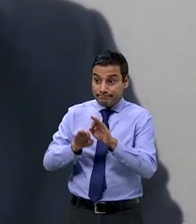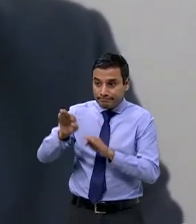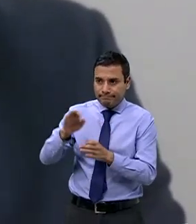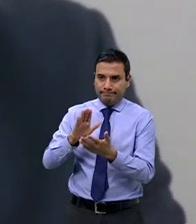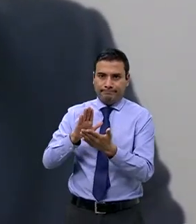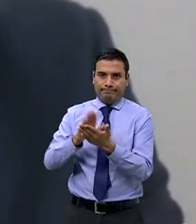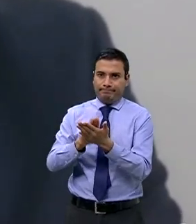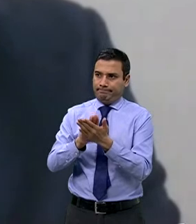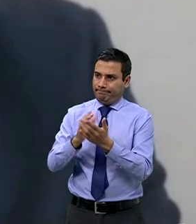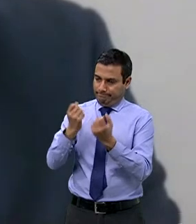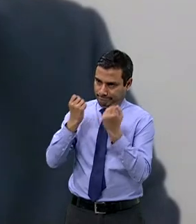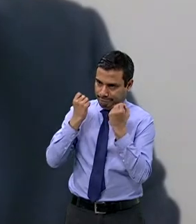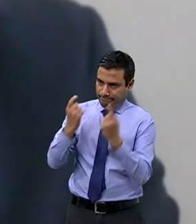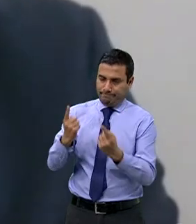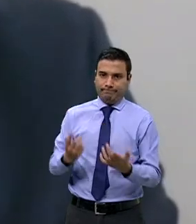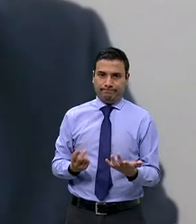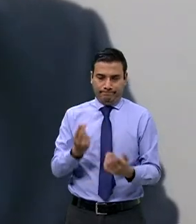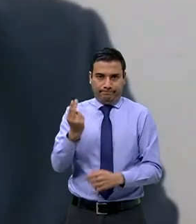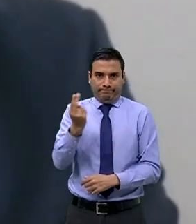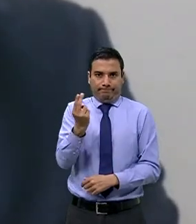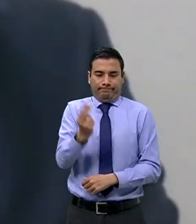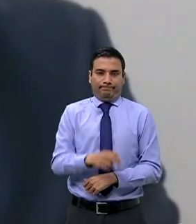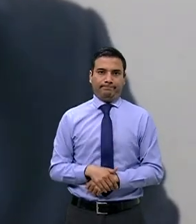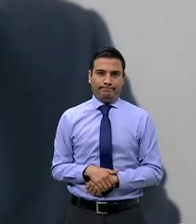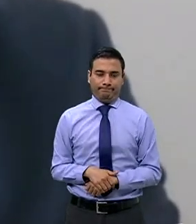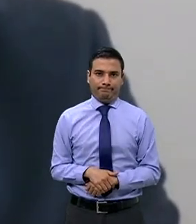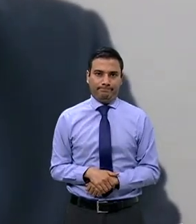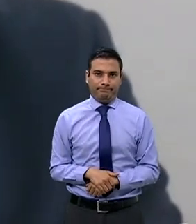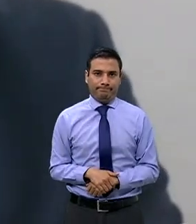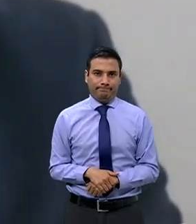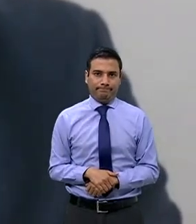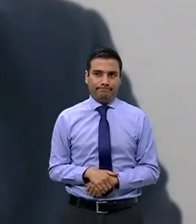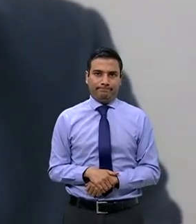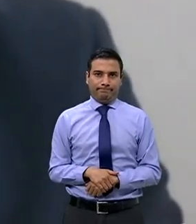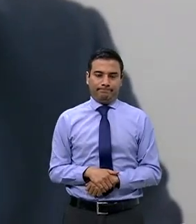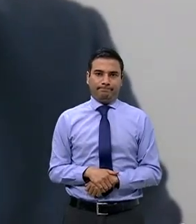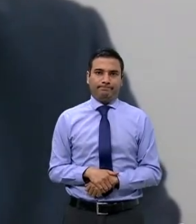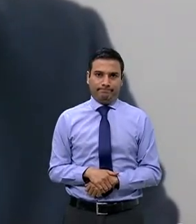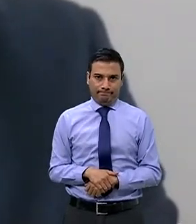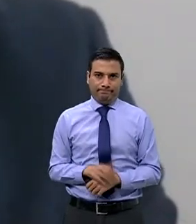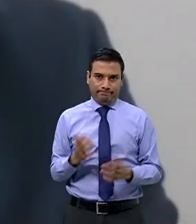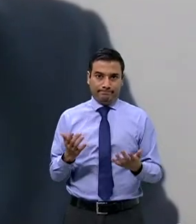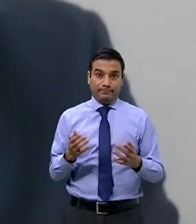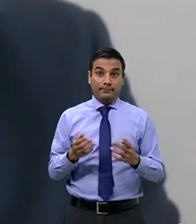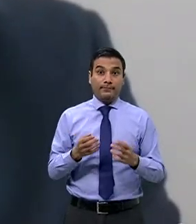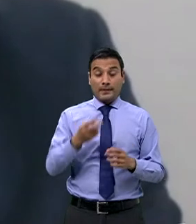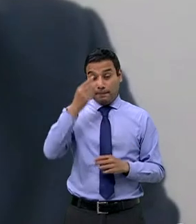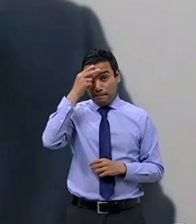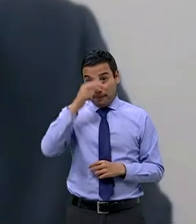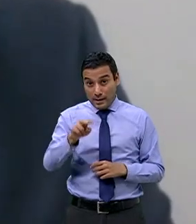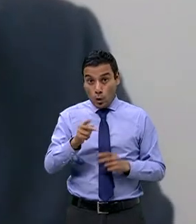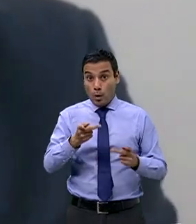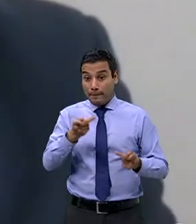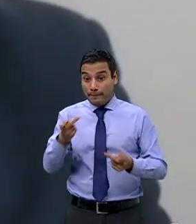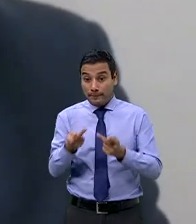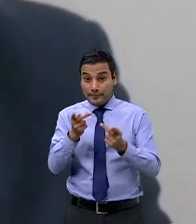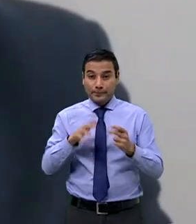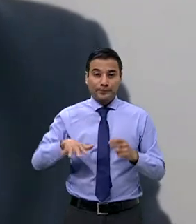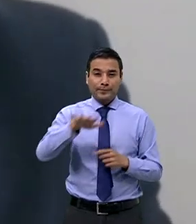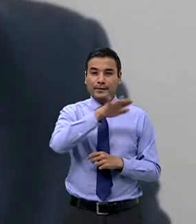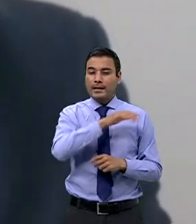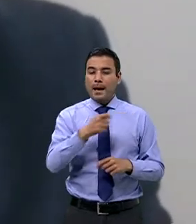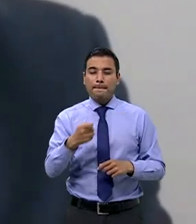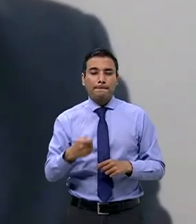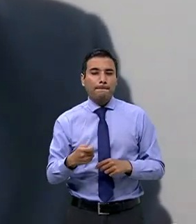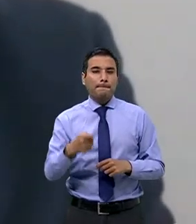que participaron en esta consulta popular la primera en nuestro país en esta historia moderna de nuestro